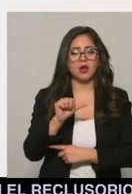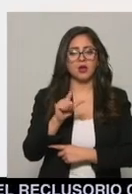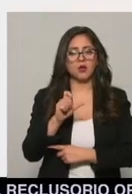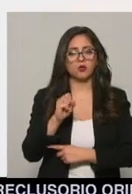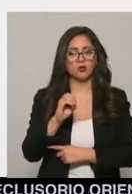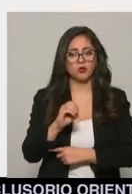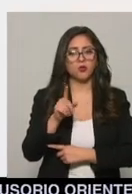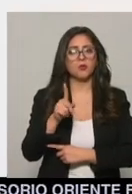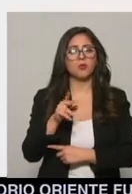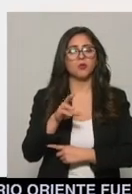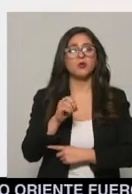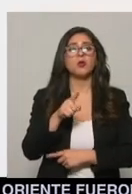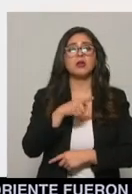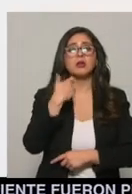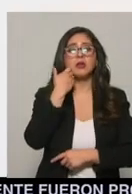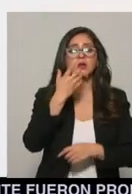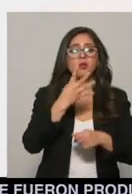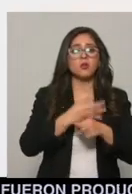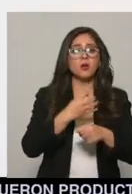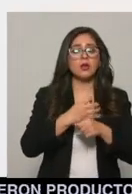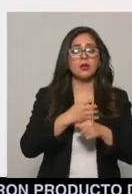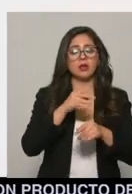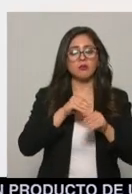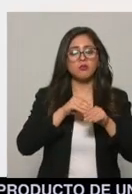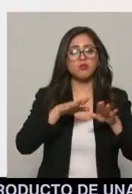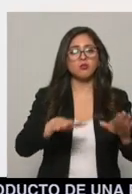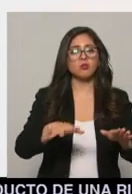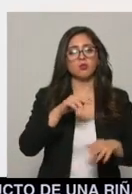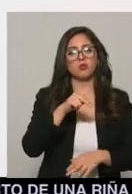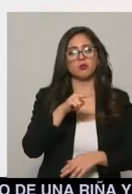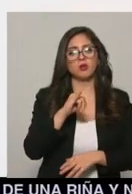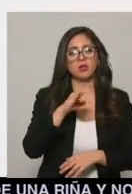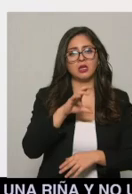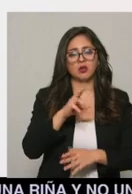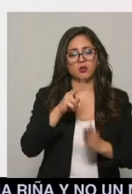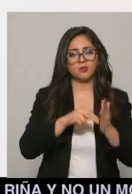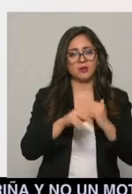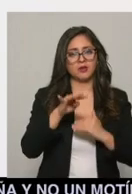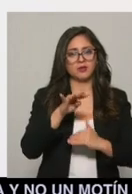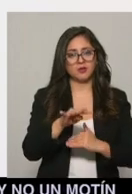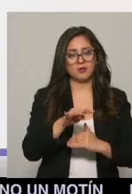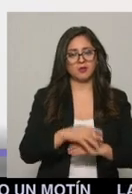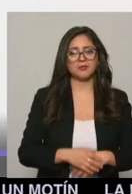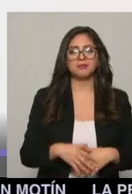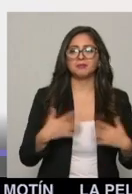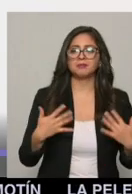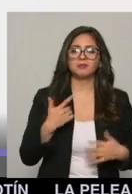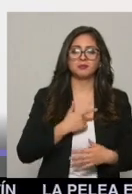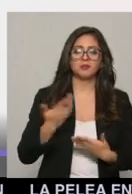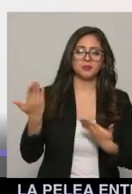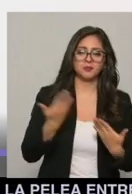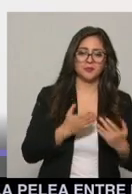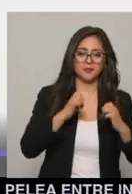hablar de la 4ª Muestra Nacional de Imágenes Científicas Múnich 2019. Qué gusto tenerte con nosotros.